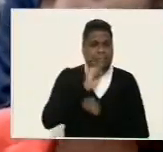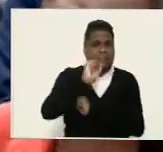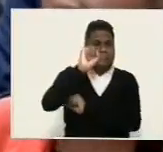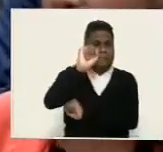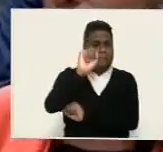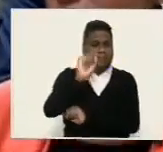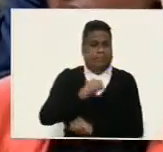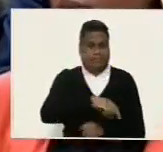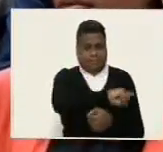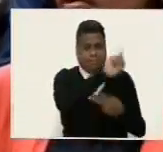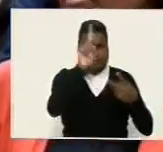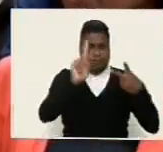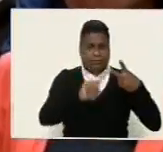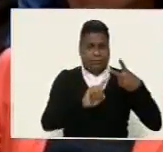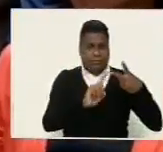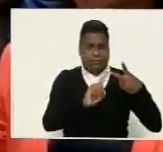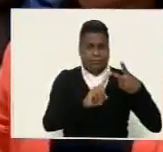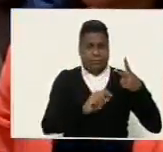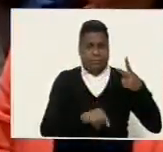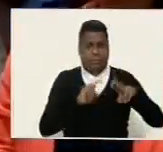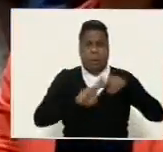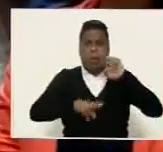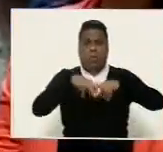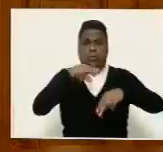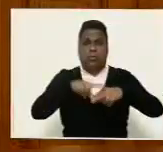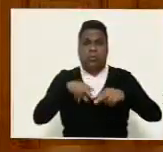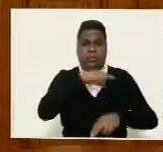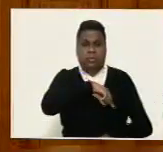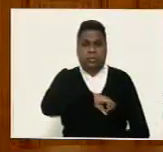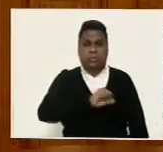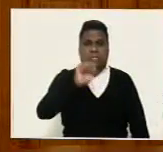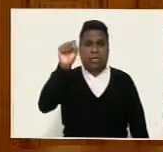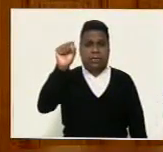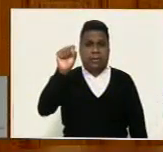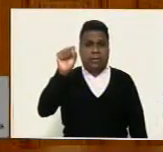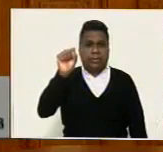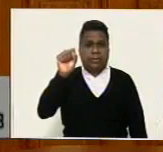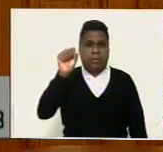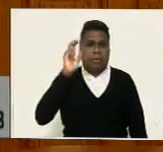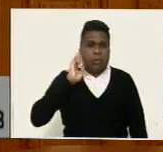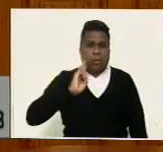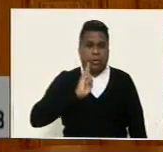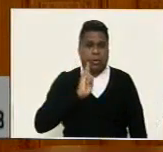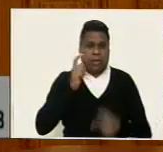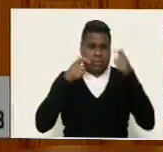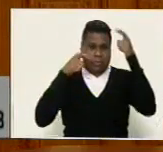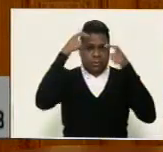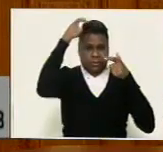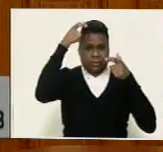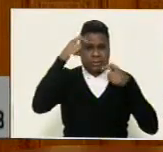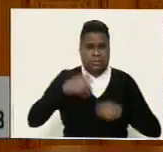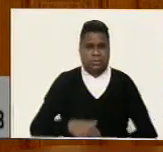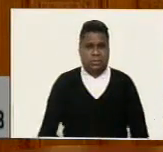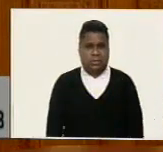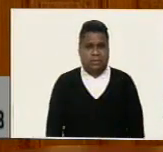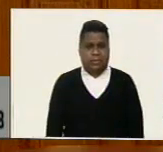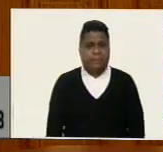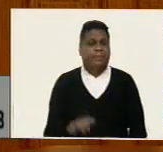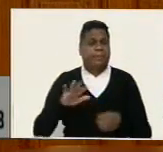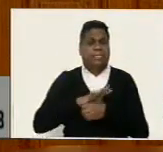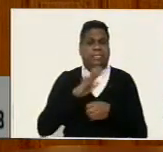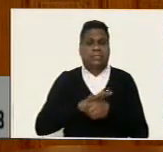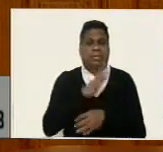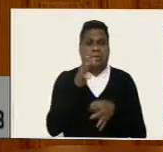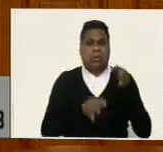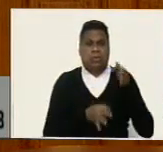eso. En segundo lugar, para construir el socialismo bolivariano y chavista, lleno de